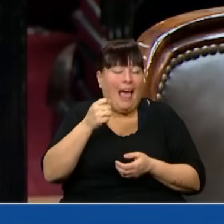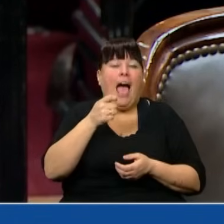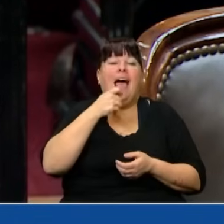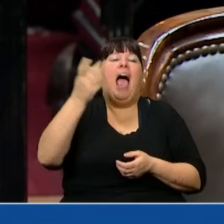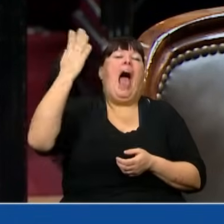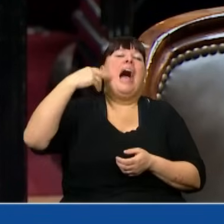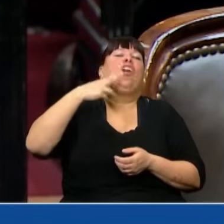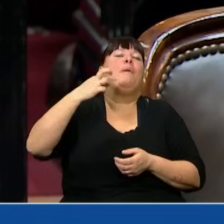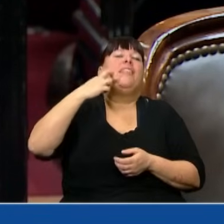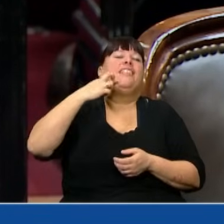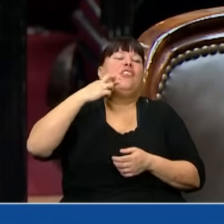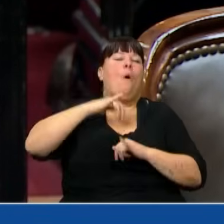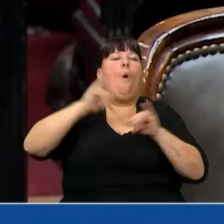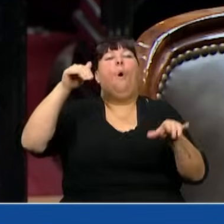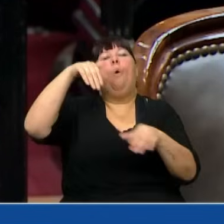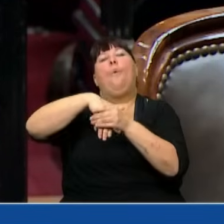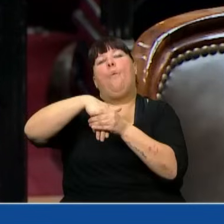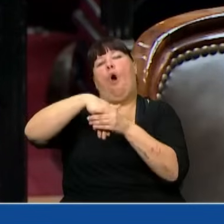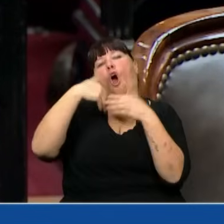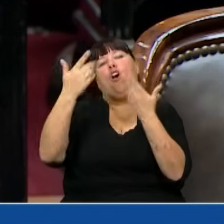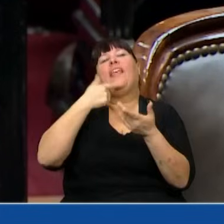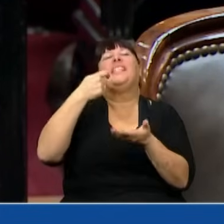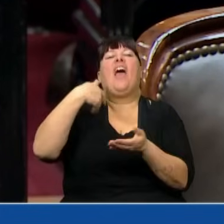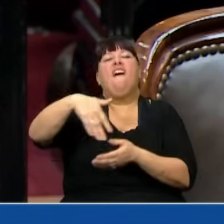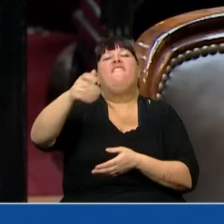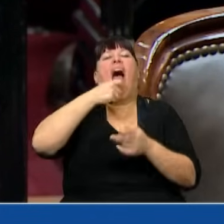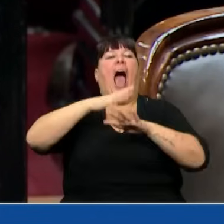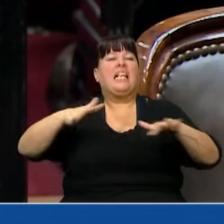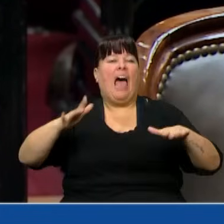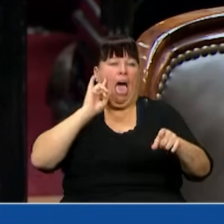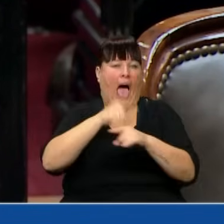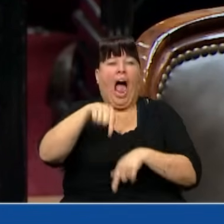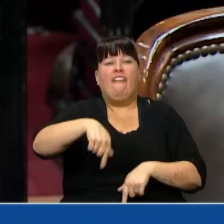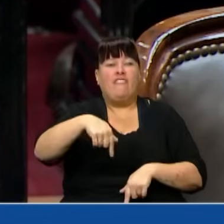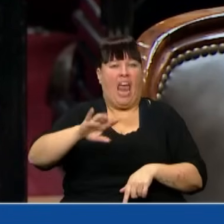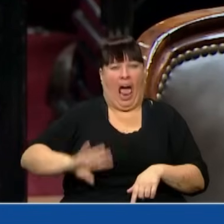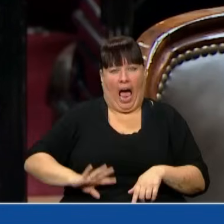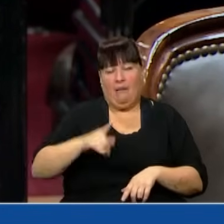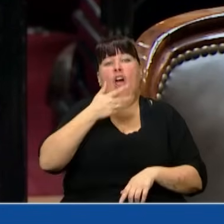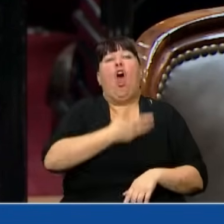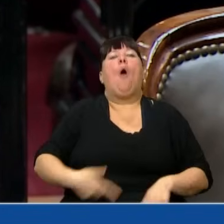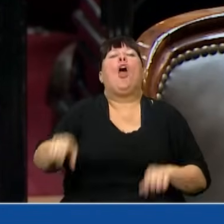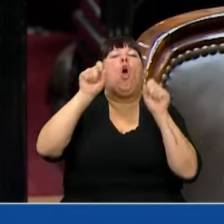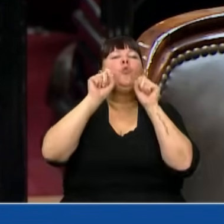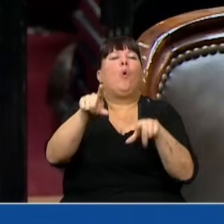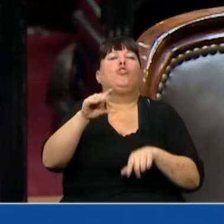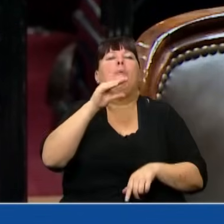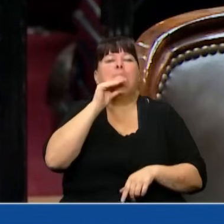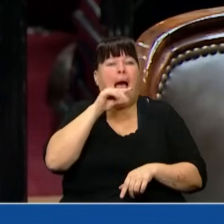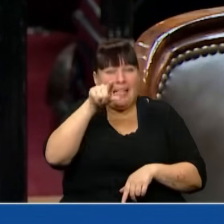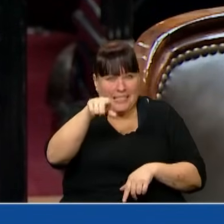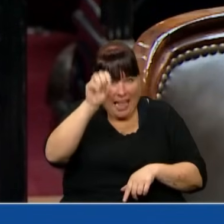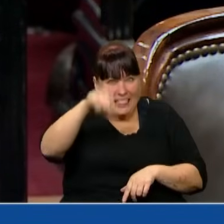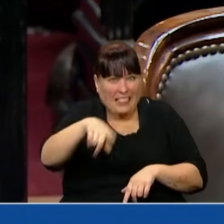que en 2019 votaron asado. Esto es tu gobierno, Sergio. ¿Estás